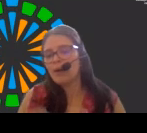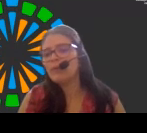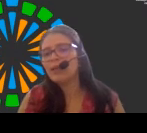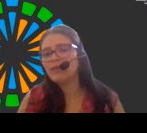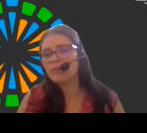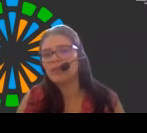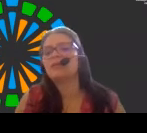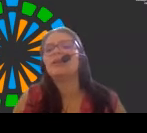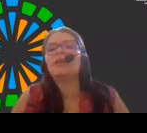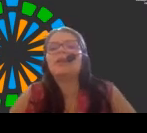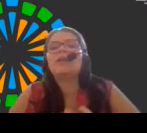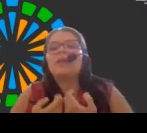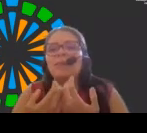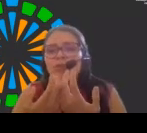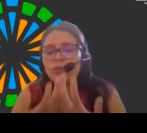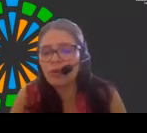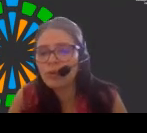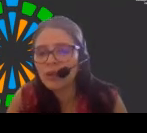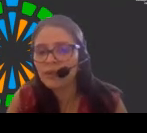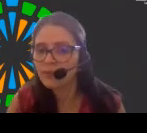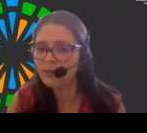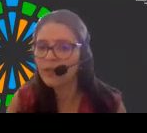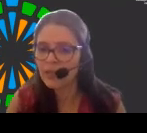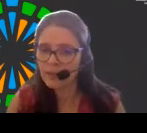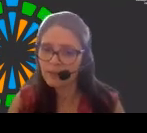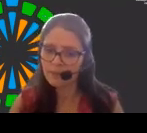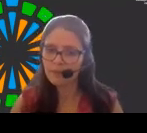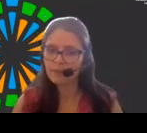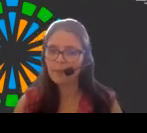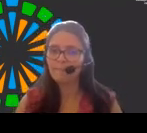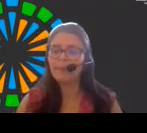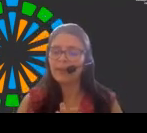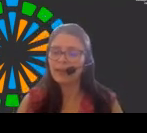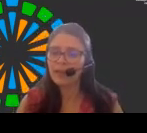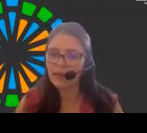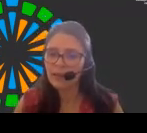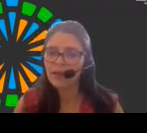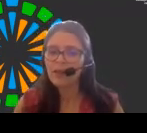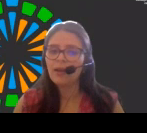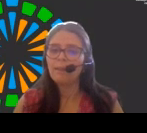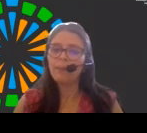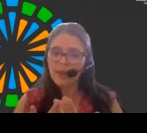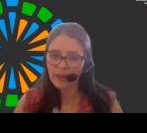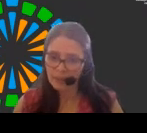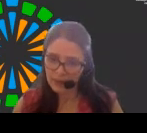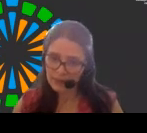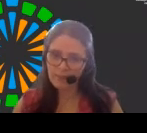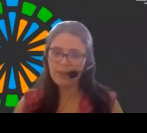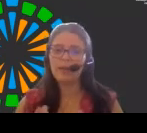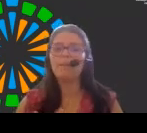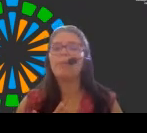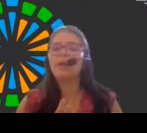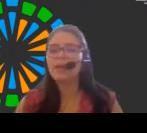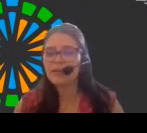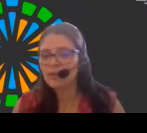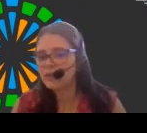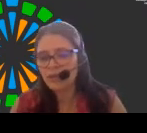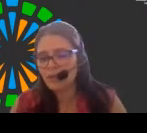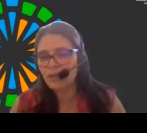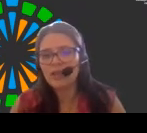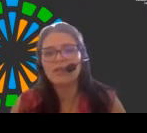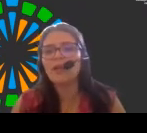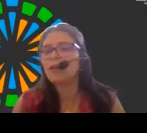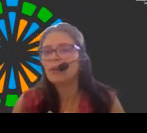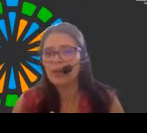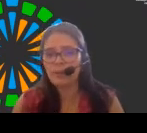tomamos la deficiencia y le damos todo lo que requiera para que pueda participar y pueda